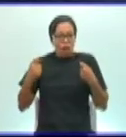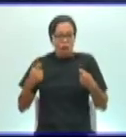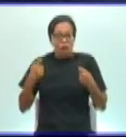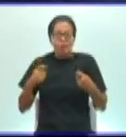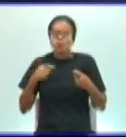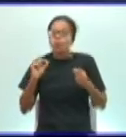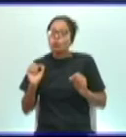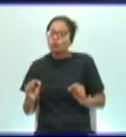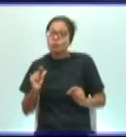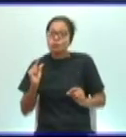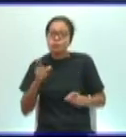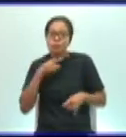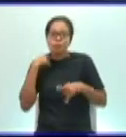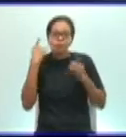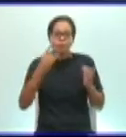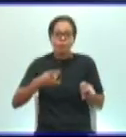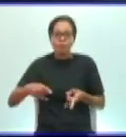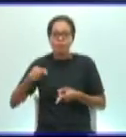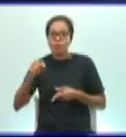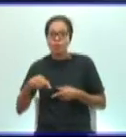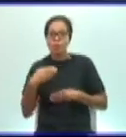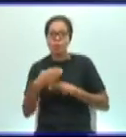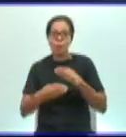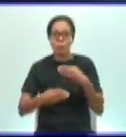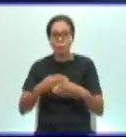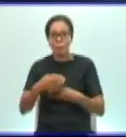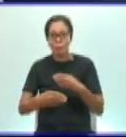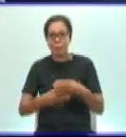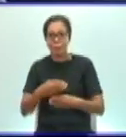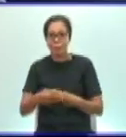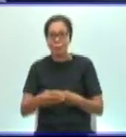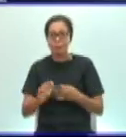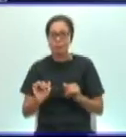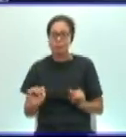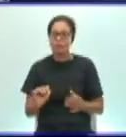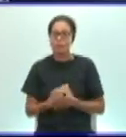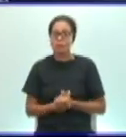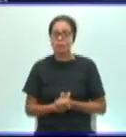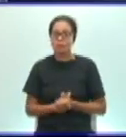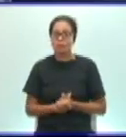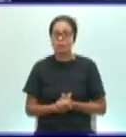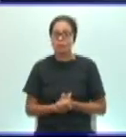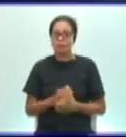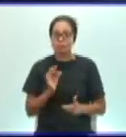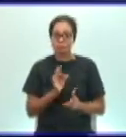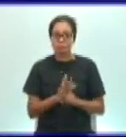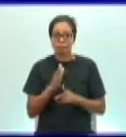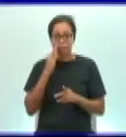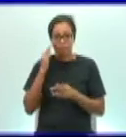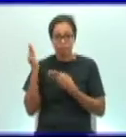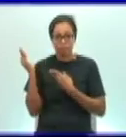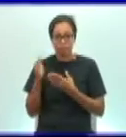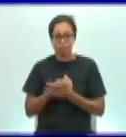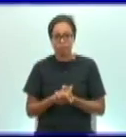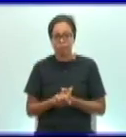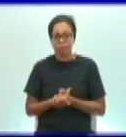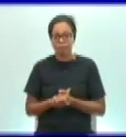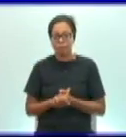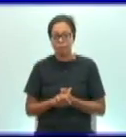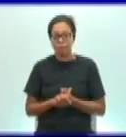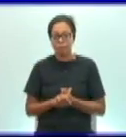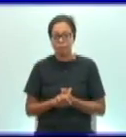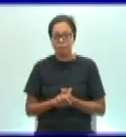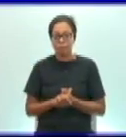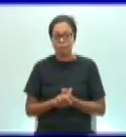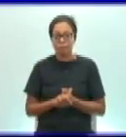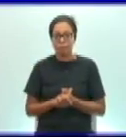proceso. Por lo tanto, a eso nos vamos a referir, a las personalidades que transitan de una manera u otra. Empezamos, vamos a las personalidades. Y como lo dije, empiezo